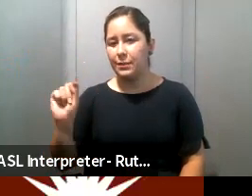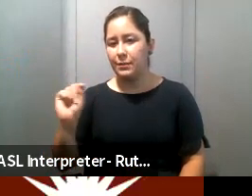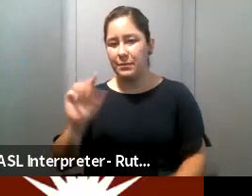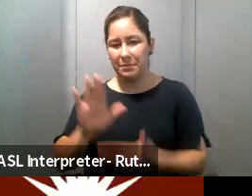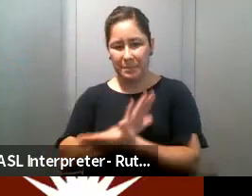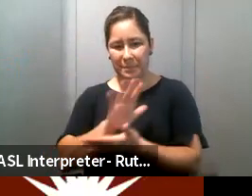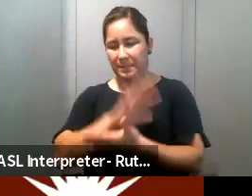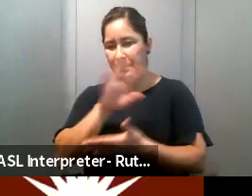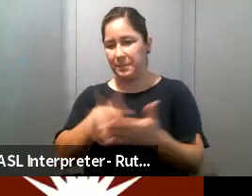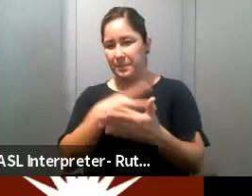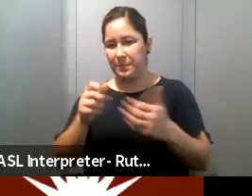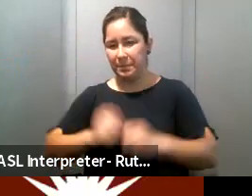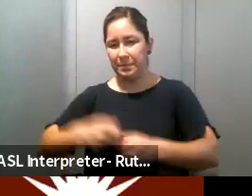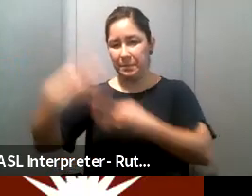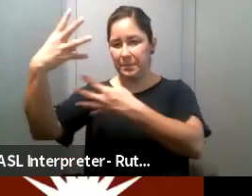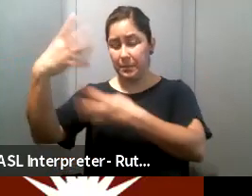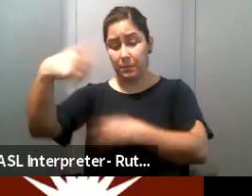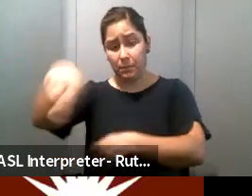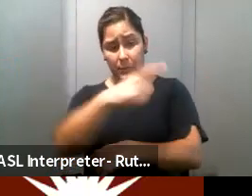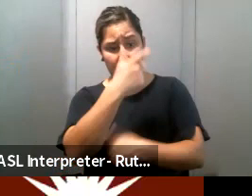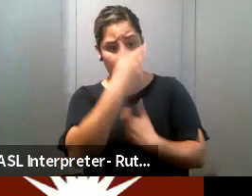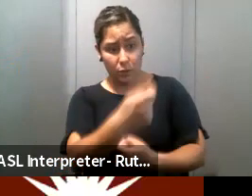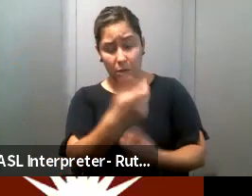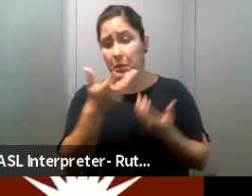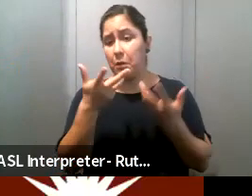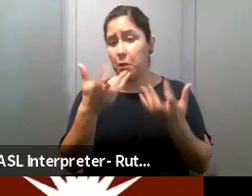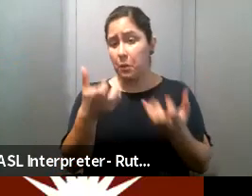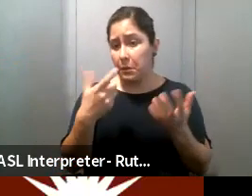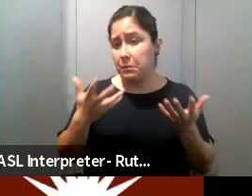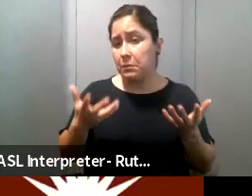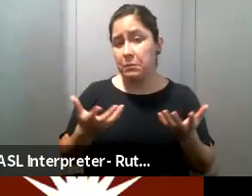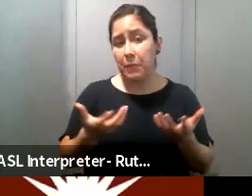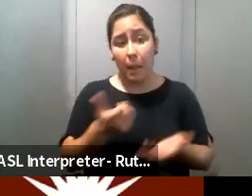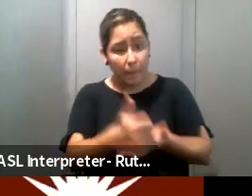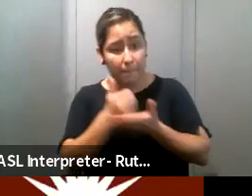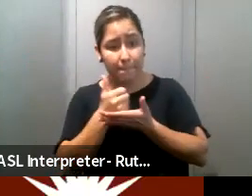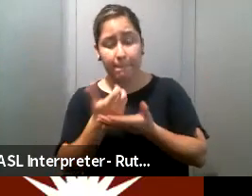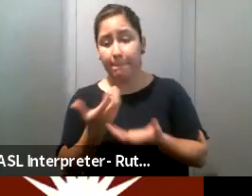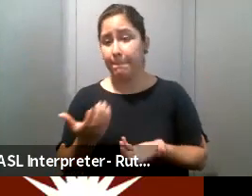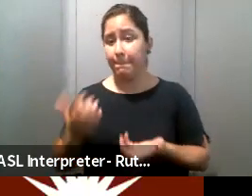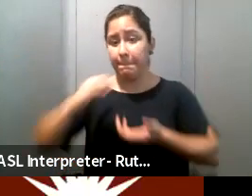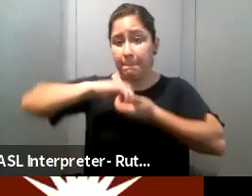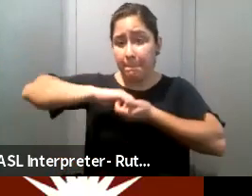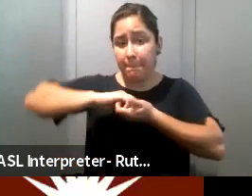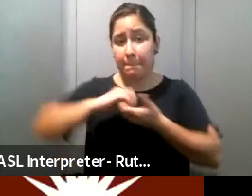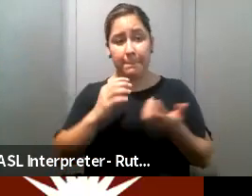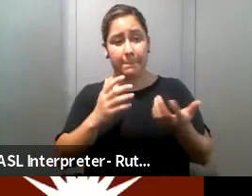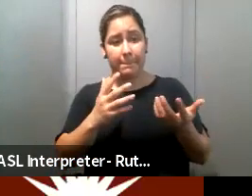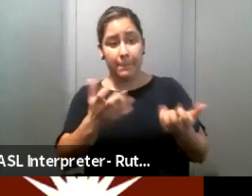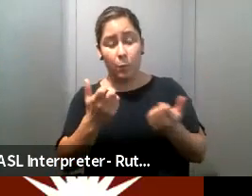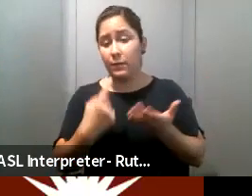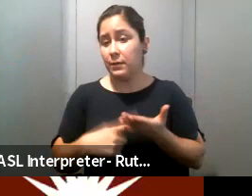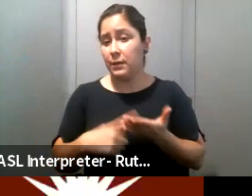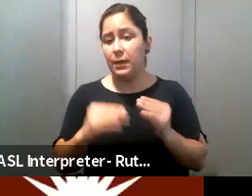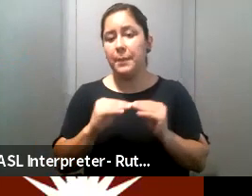un cuestionario para alguien que esté interesado en conversar, en colaborar en diferentes eventos. Háganmelo saber o